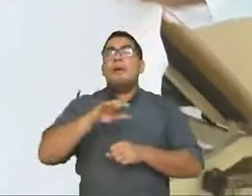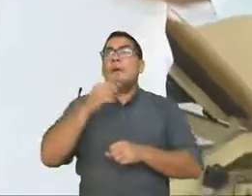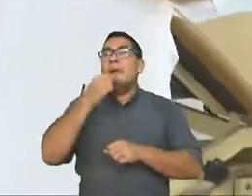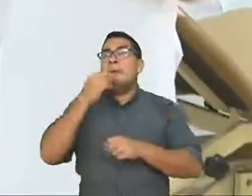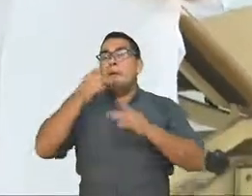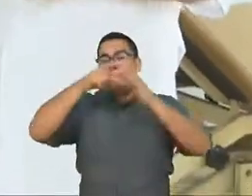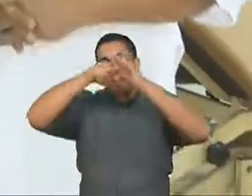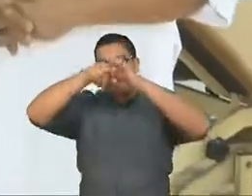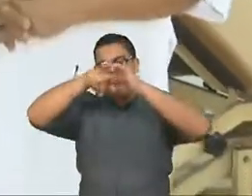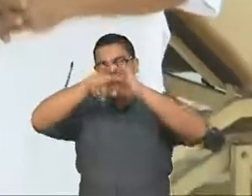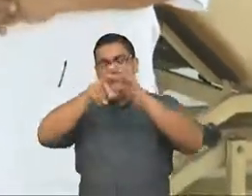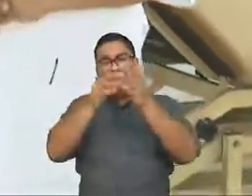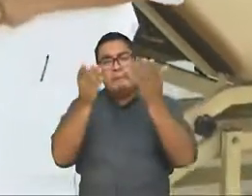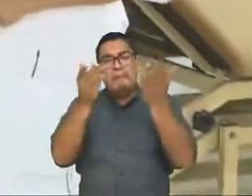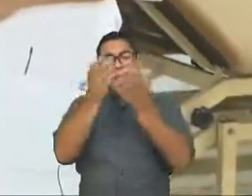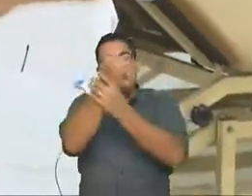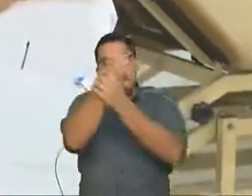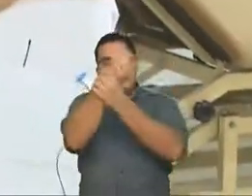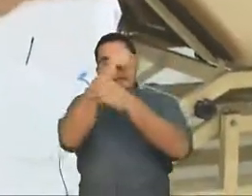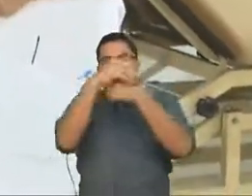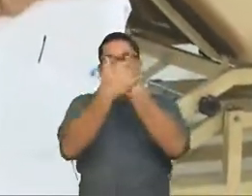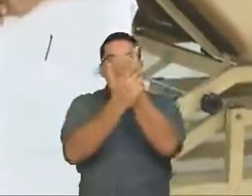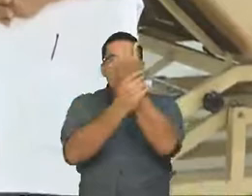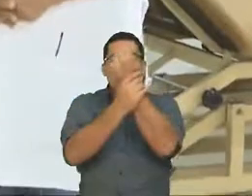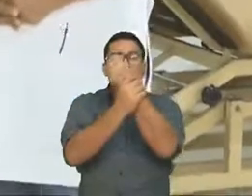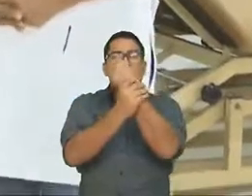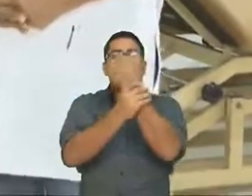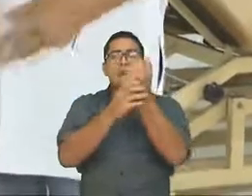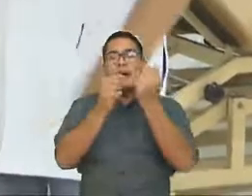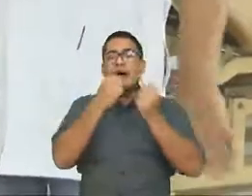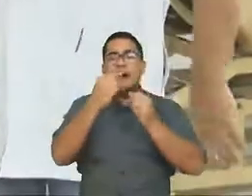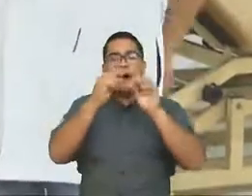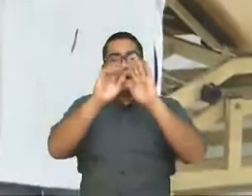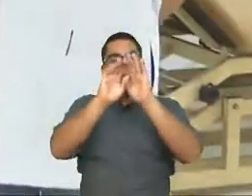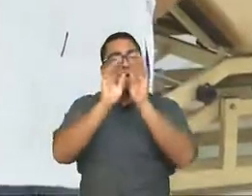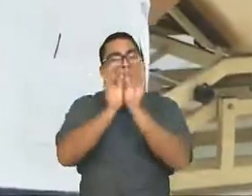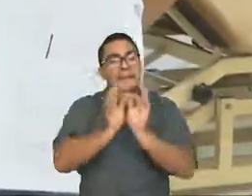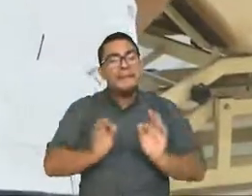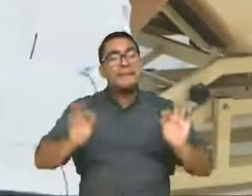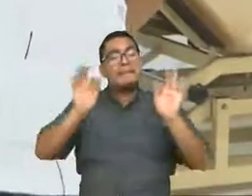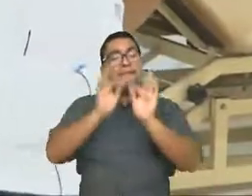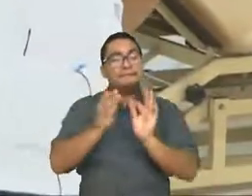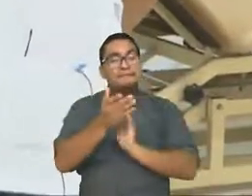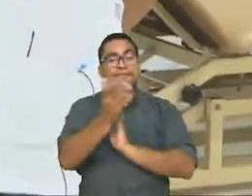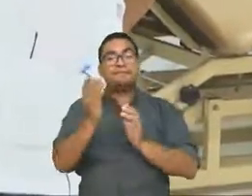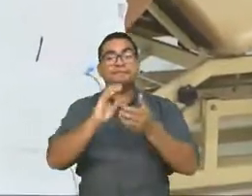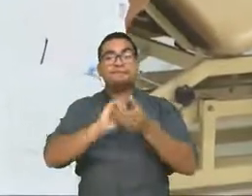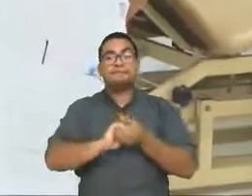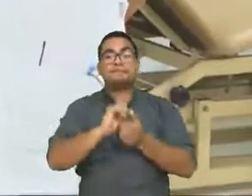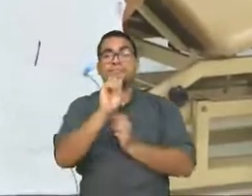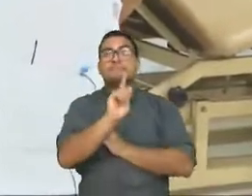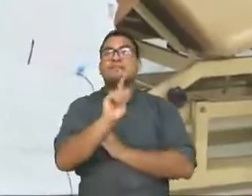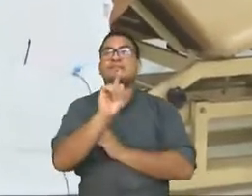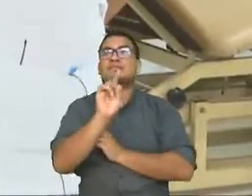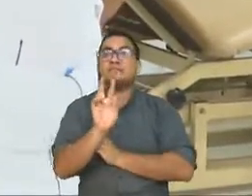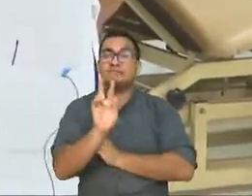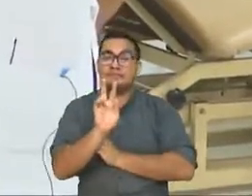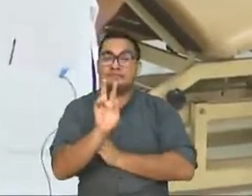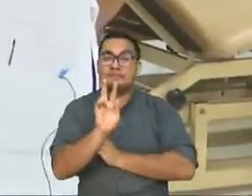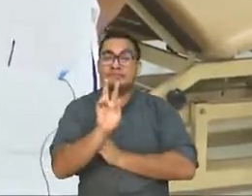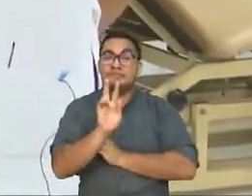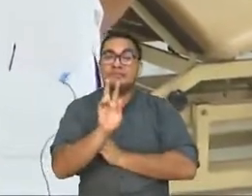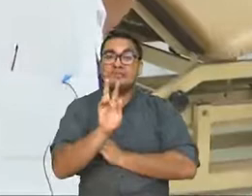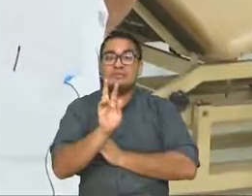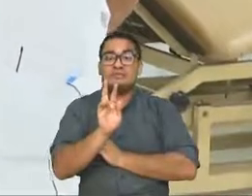psicología y la fisioterapeuta. Algo que hay que resaltar, amigos televidentes, que usted y lo vamos a estar